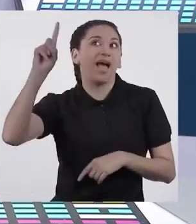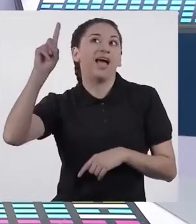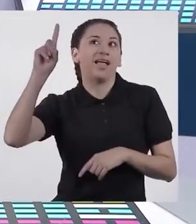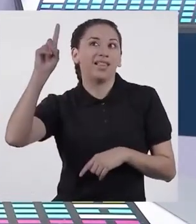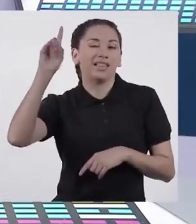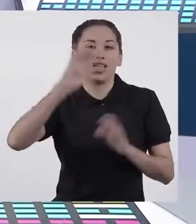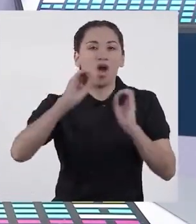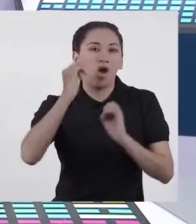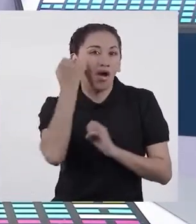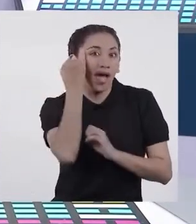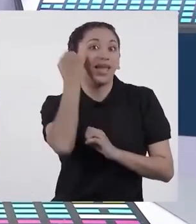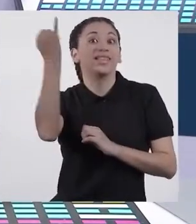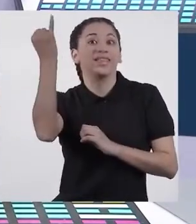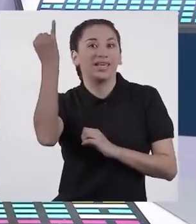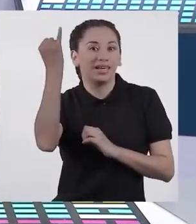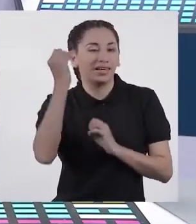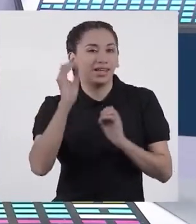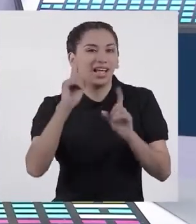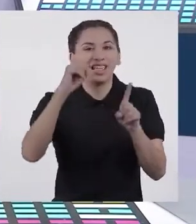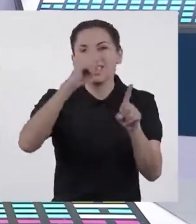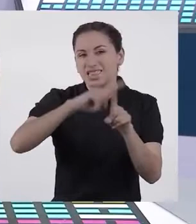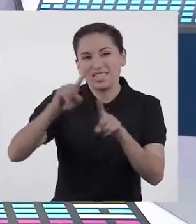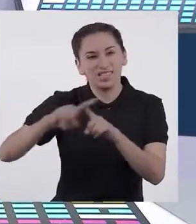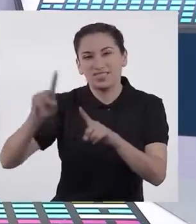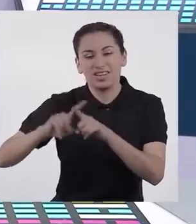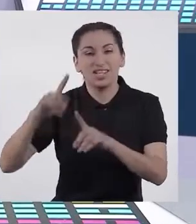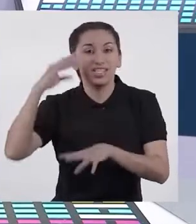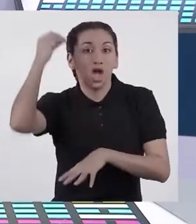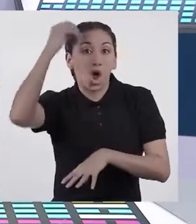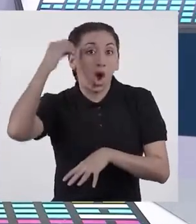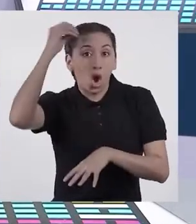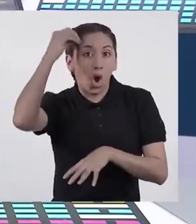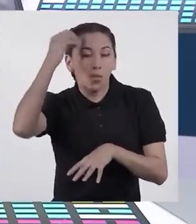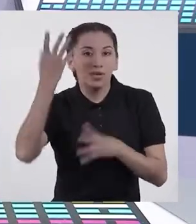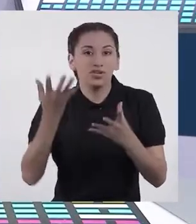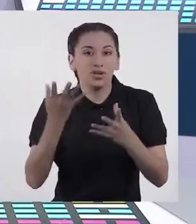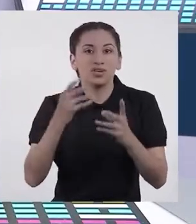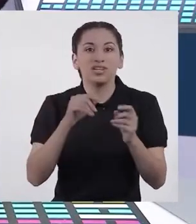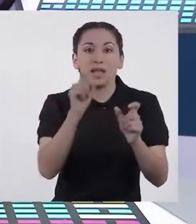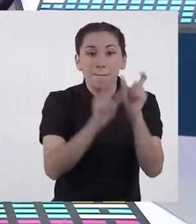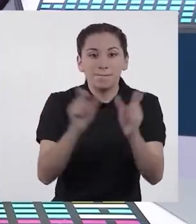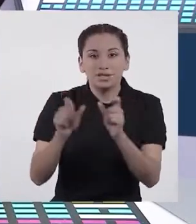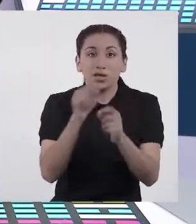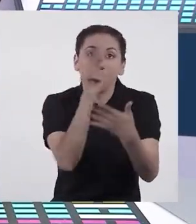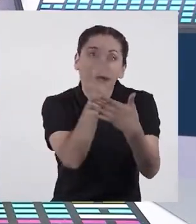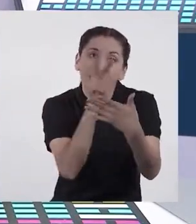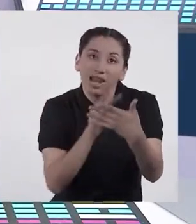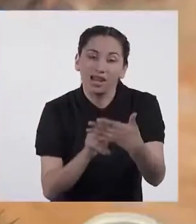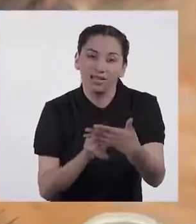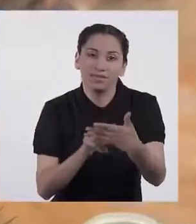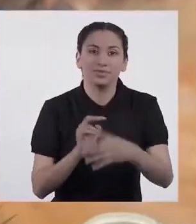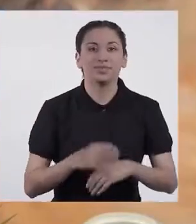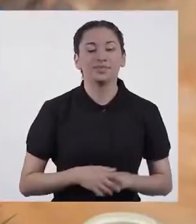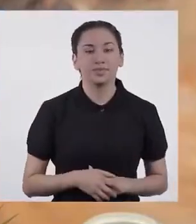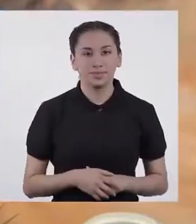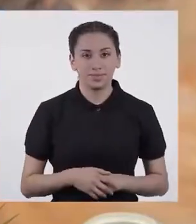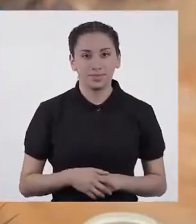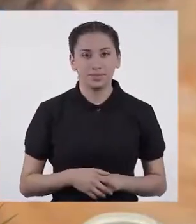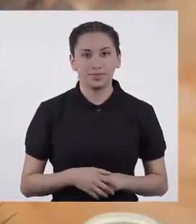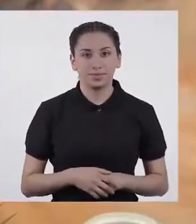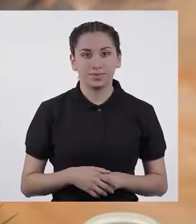crear expectativa o generar diversas opiniones entre los lectores.